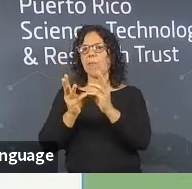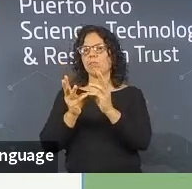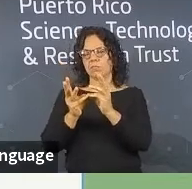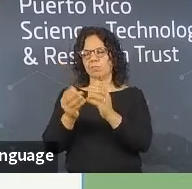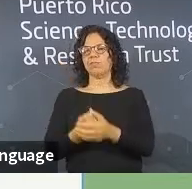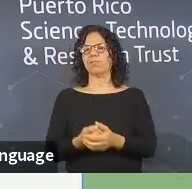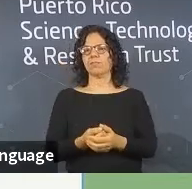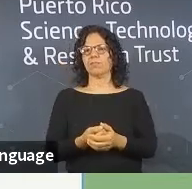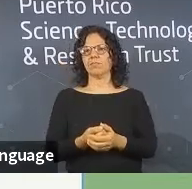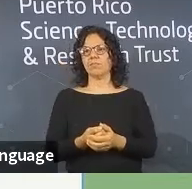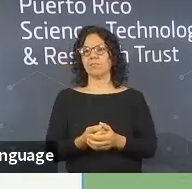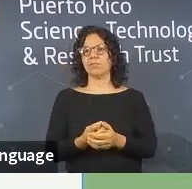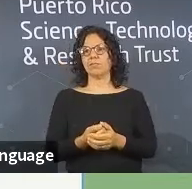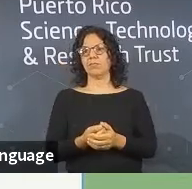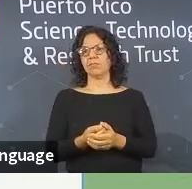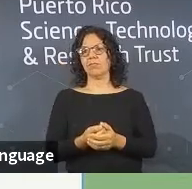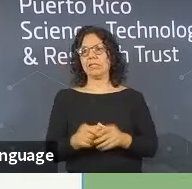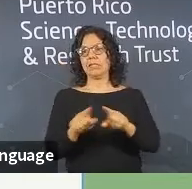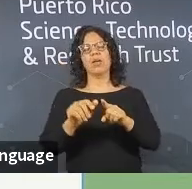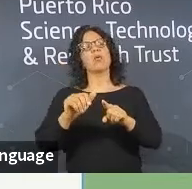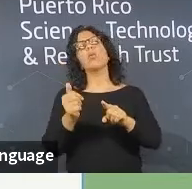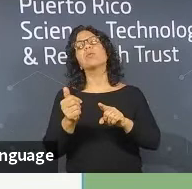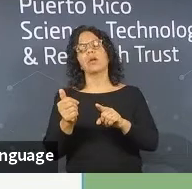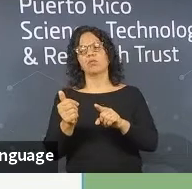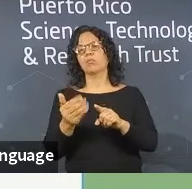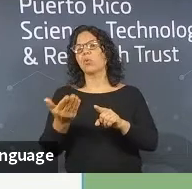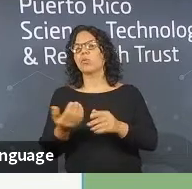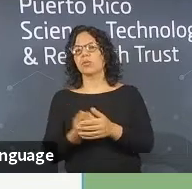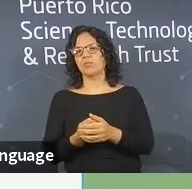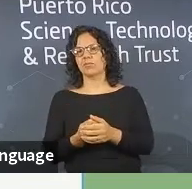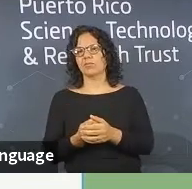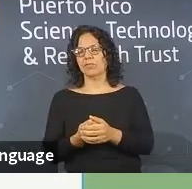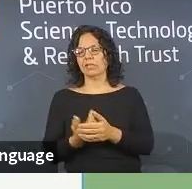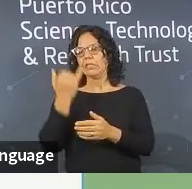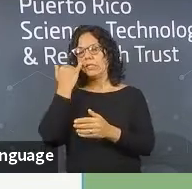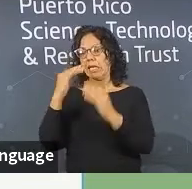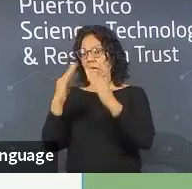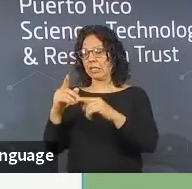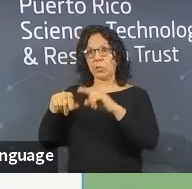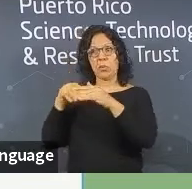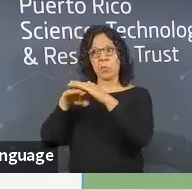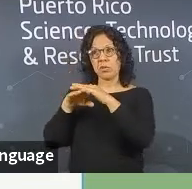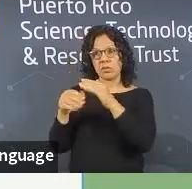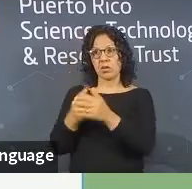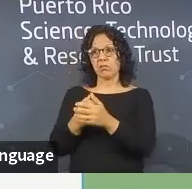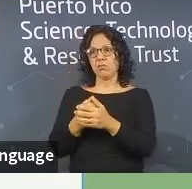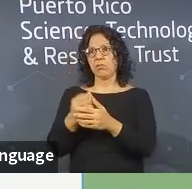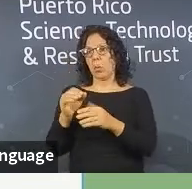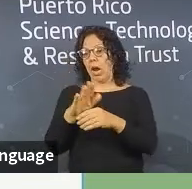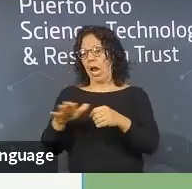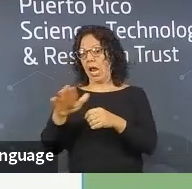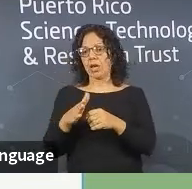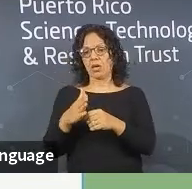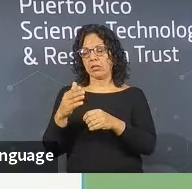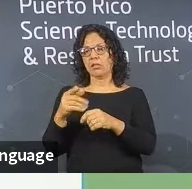Y finalmente, otras condiciones. No tenemos acceso a la casa, no tenemos acceso al área que se va a tratar. Todas